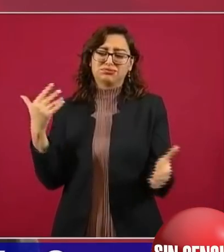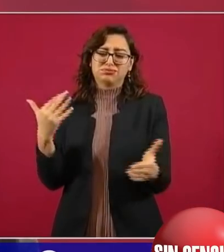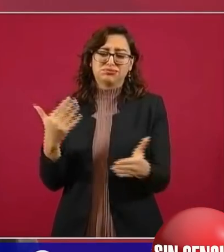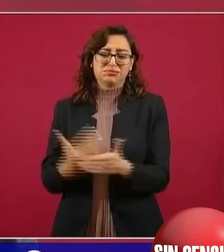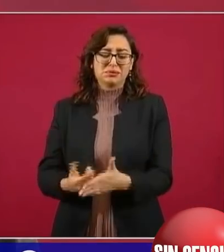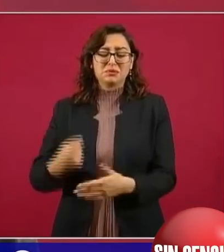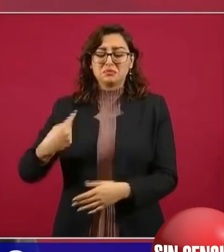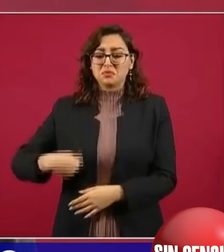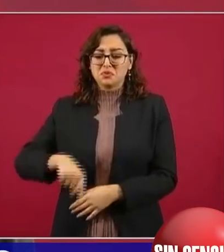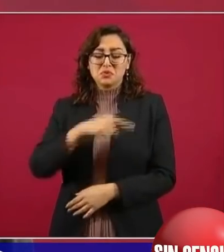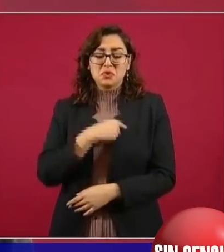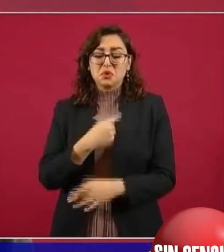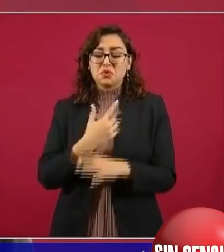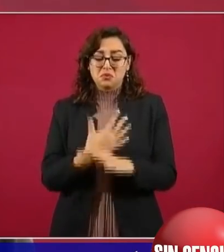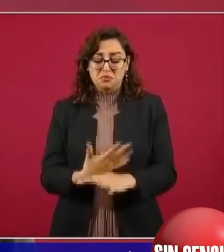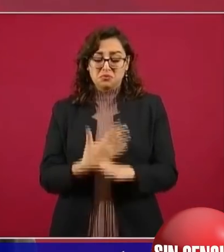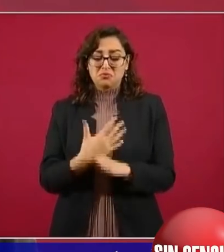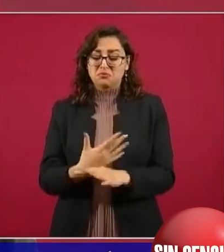eran lo mismo,